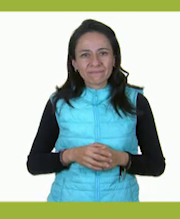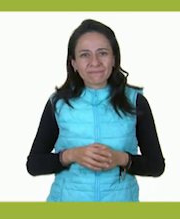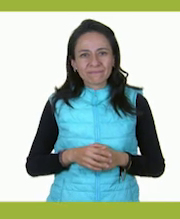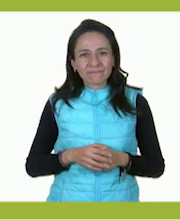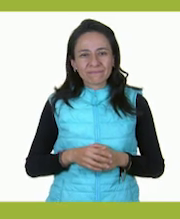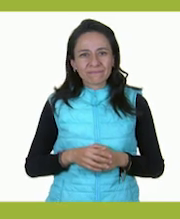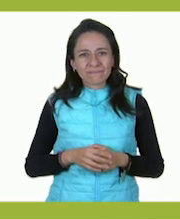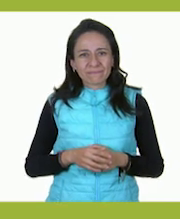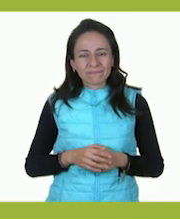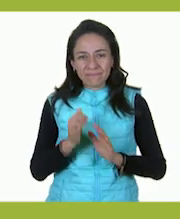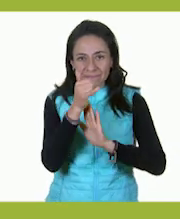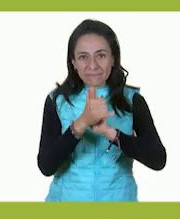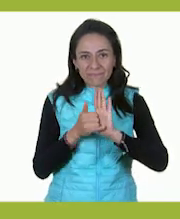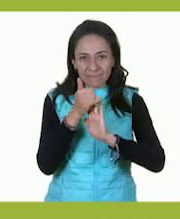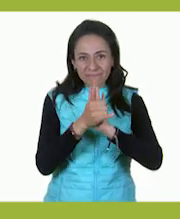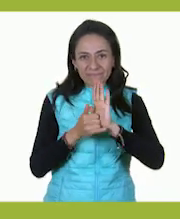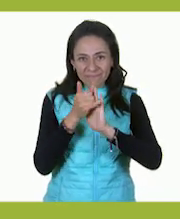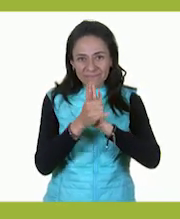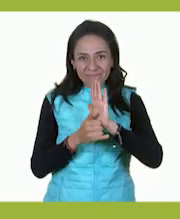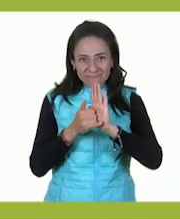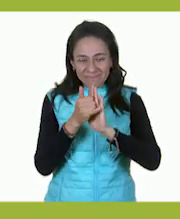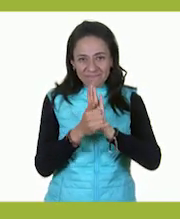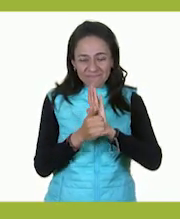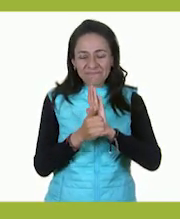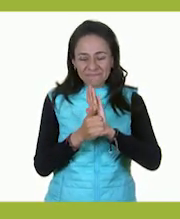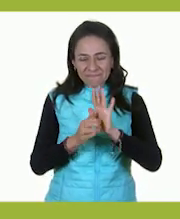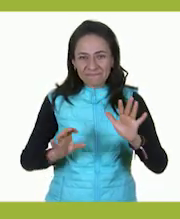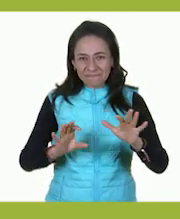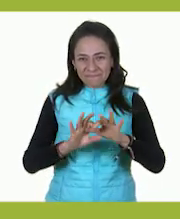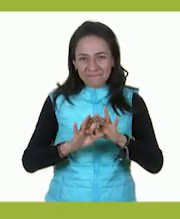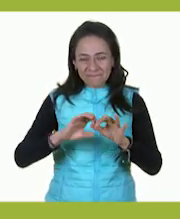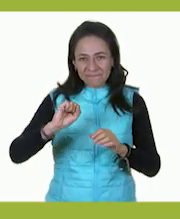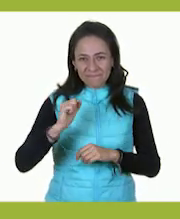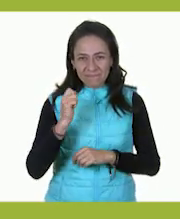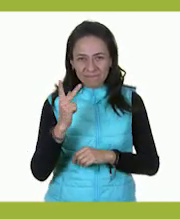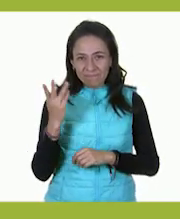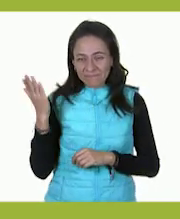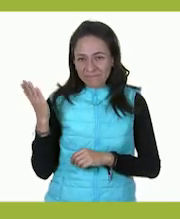@CEP-MX, YouTube, Canal CEP, Instagram,